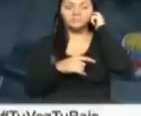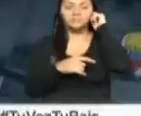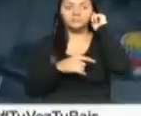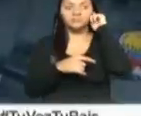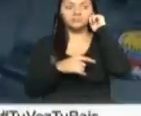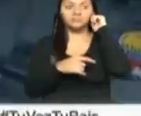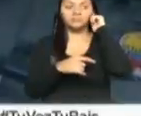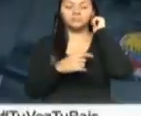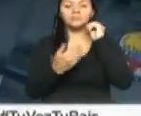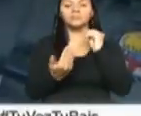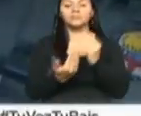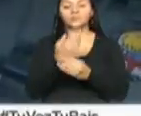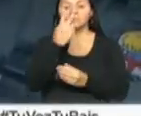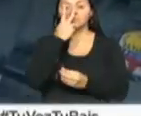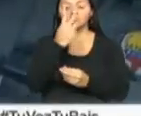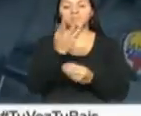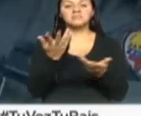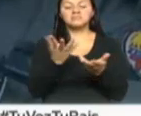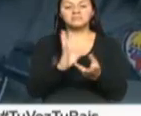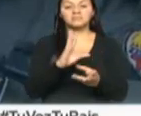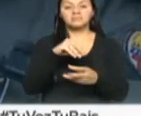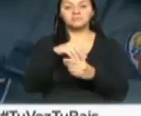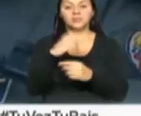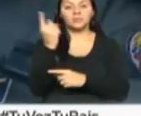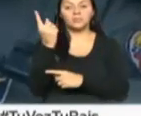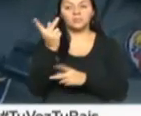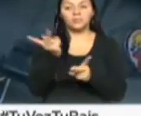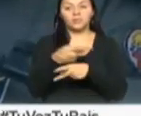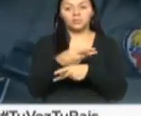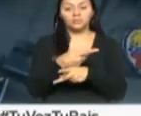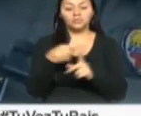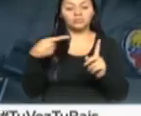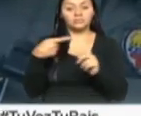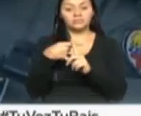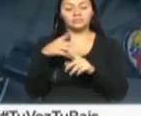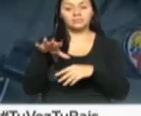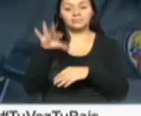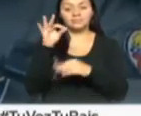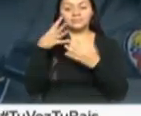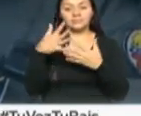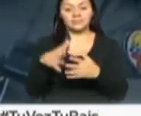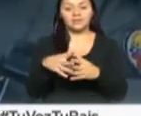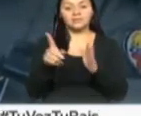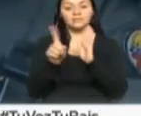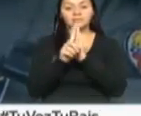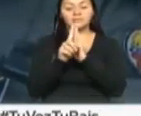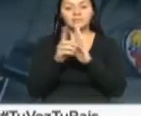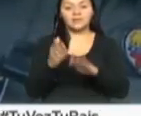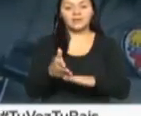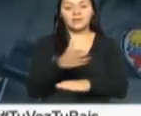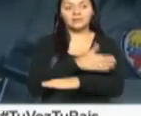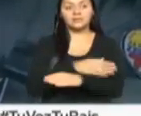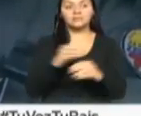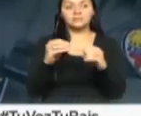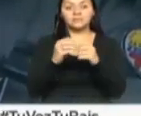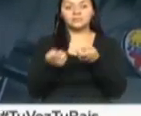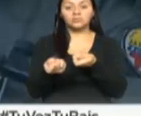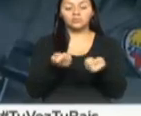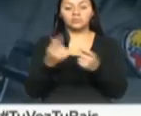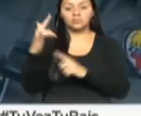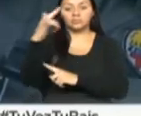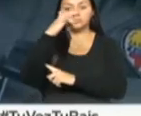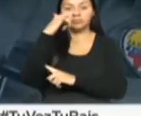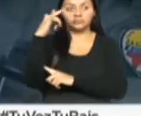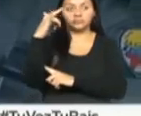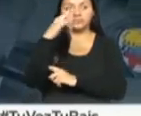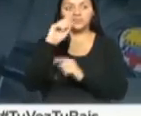con cobertura a nivel nacional garantizan la producción del cuadro aéreo identificado, la alarma temprana y el control de las operaciones aéreas.